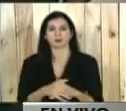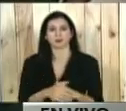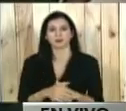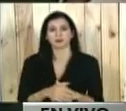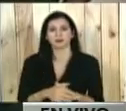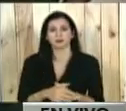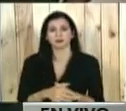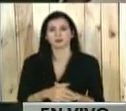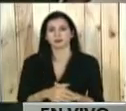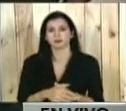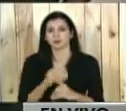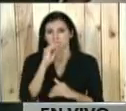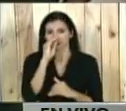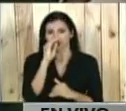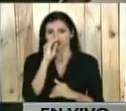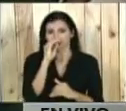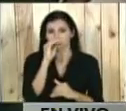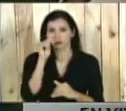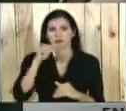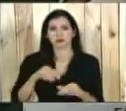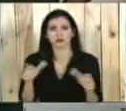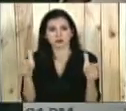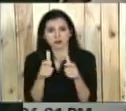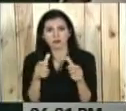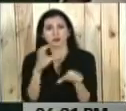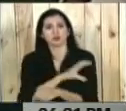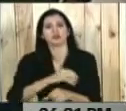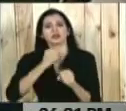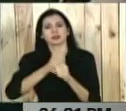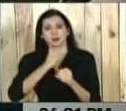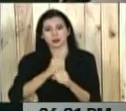el día de hoy también, de las comisiones de trabajo,